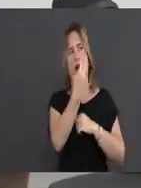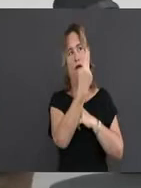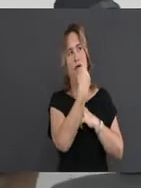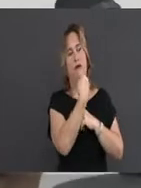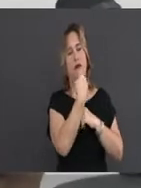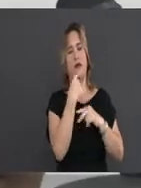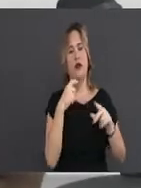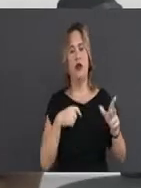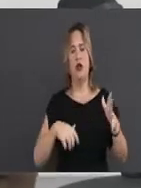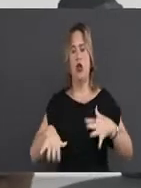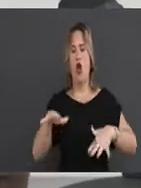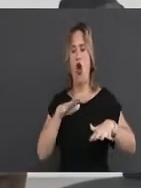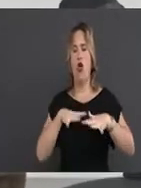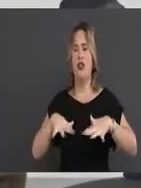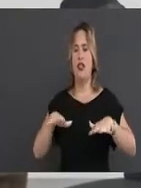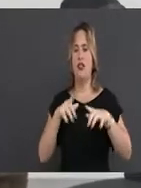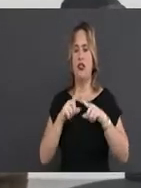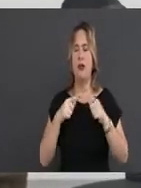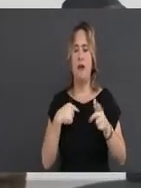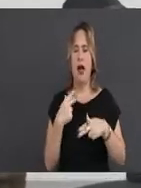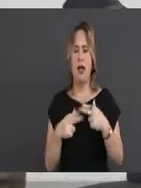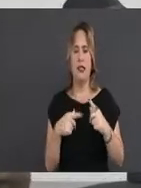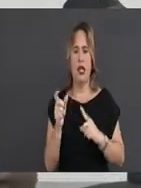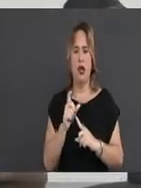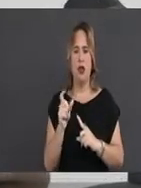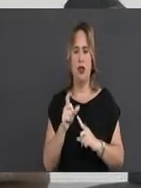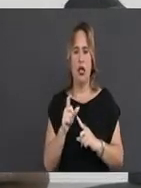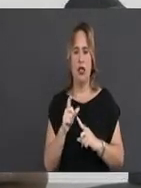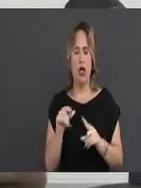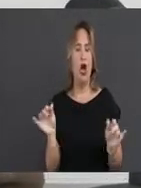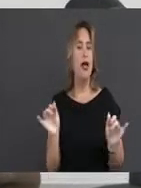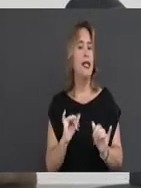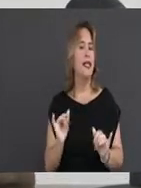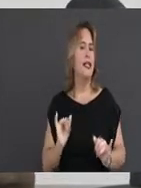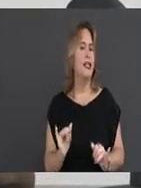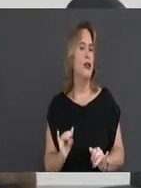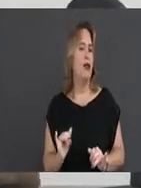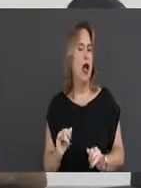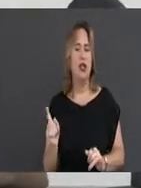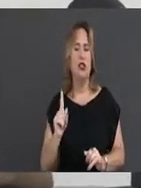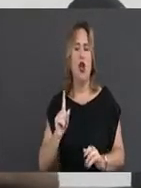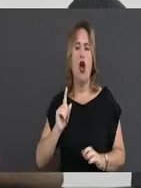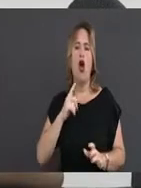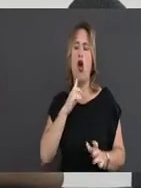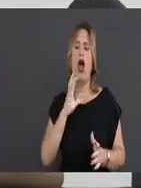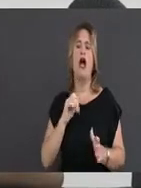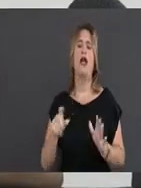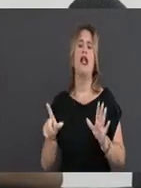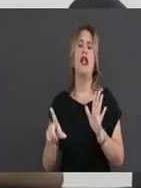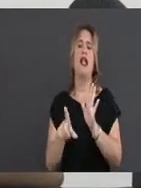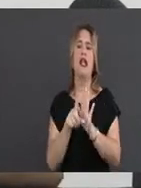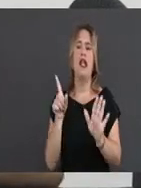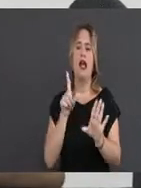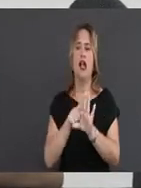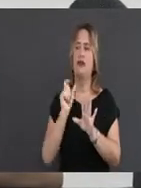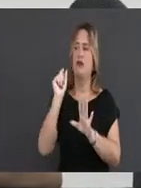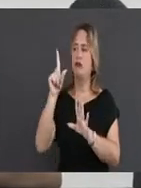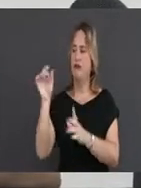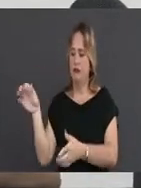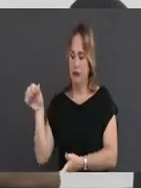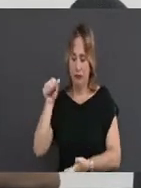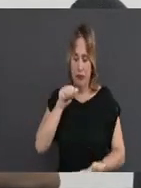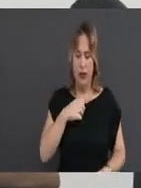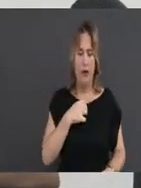vuelvan a crear las condiciones para hacerlo. Igualmente, no está autorizada la legalización de cilindros en manos de